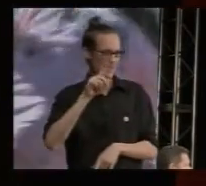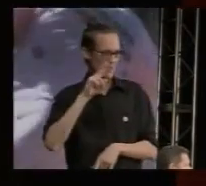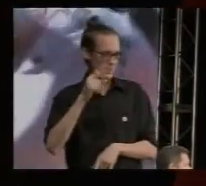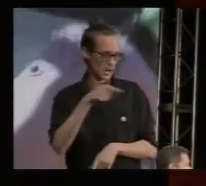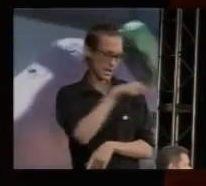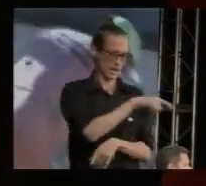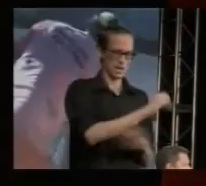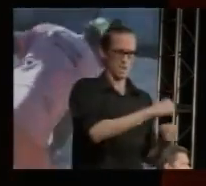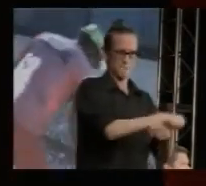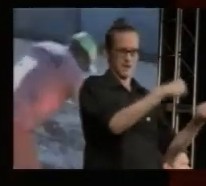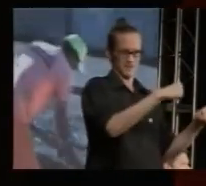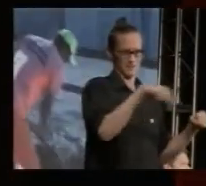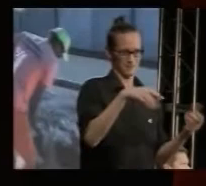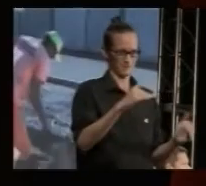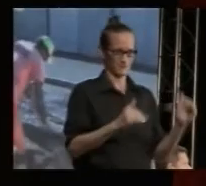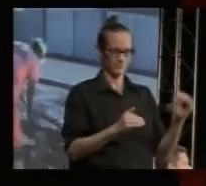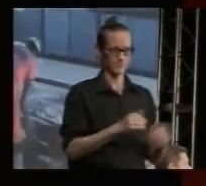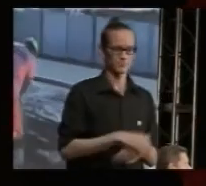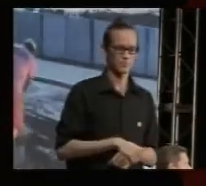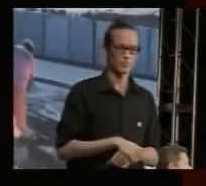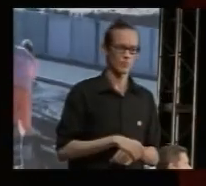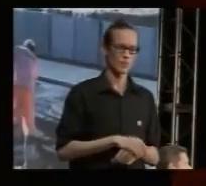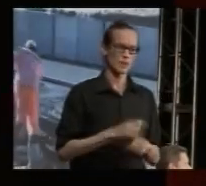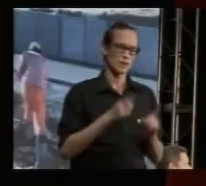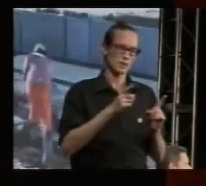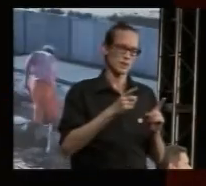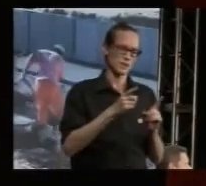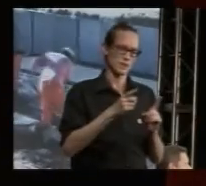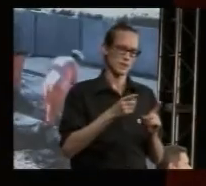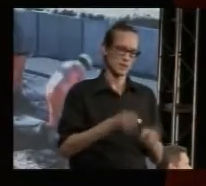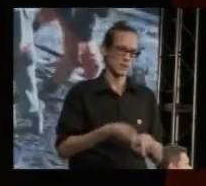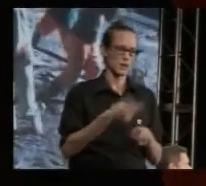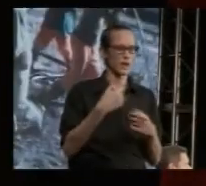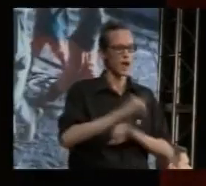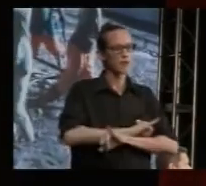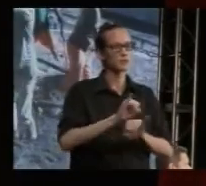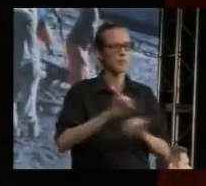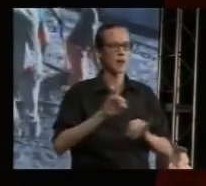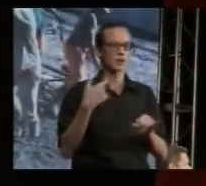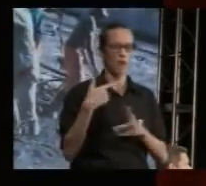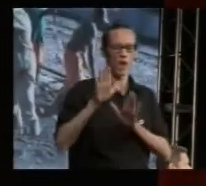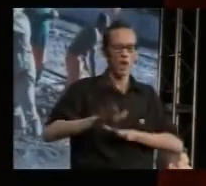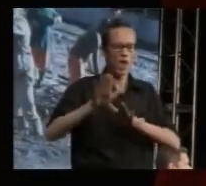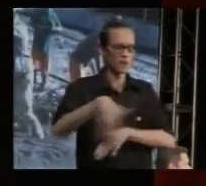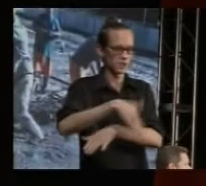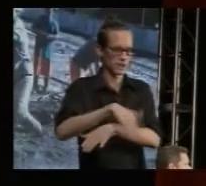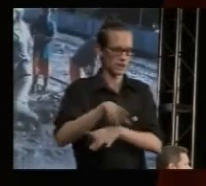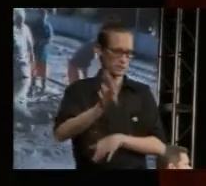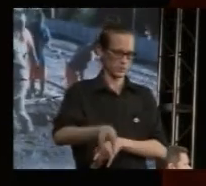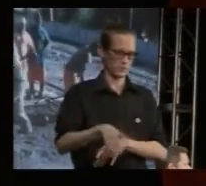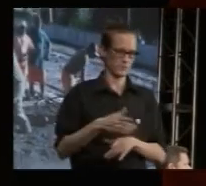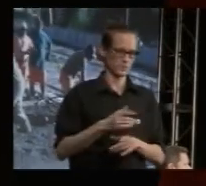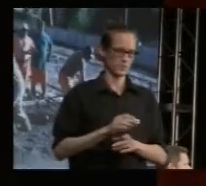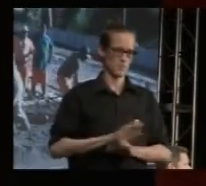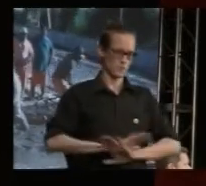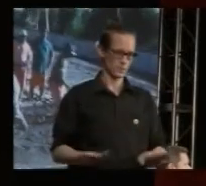punto mujer y en las campañas contra el acoso sexual callejero. En cuanto a los jóvenes, podemos decir con